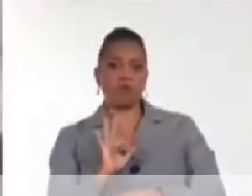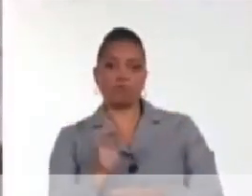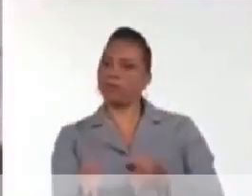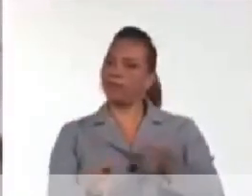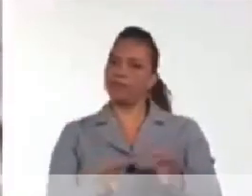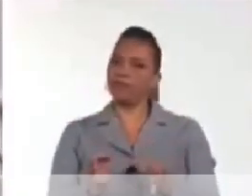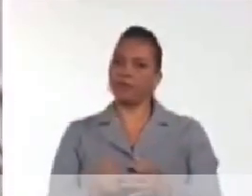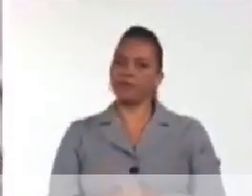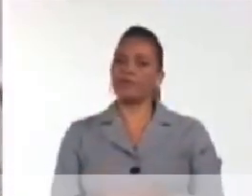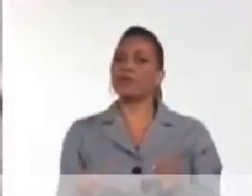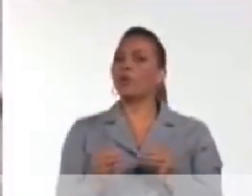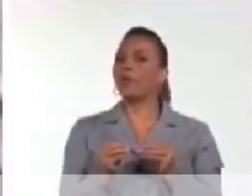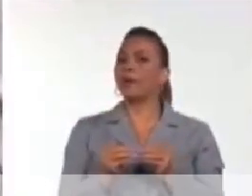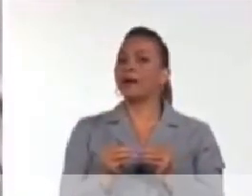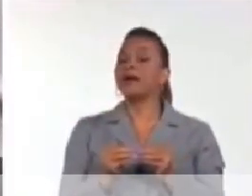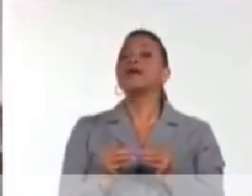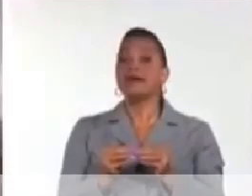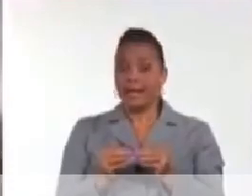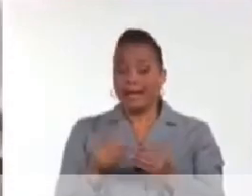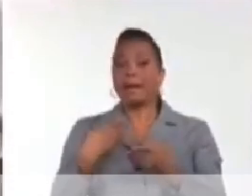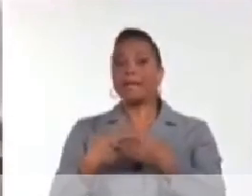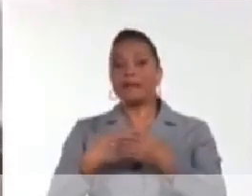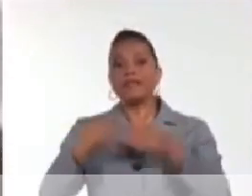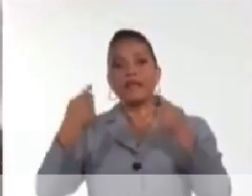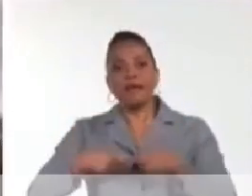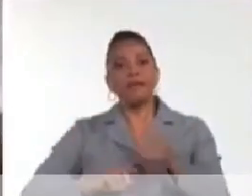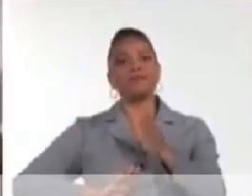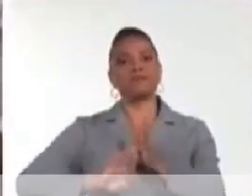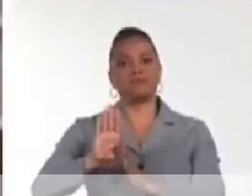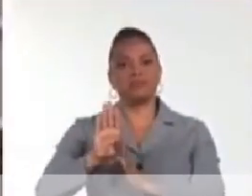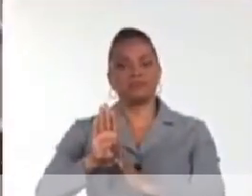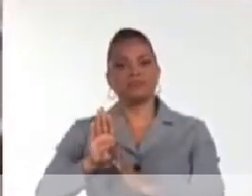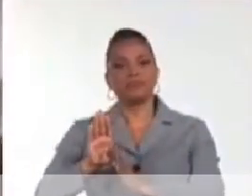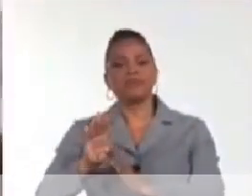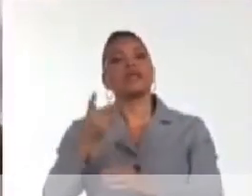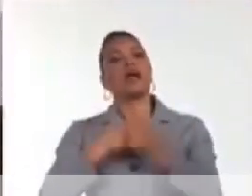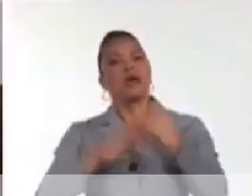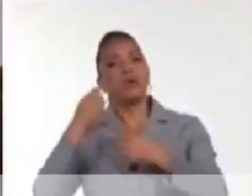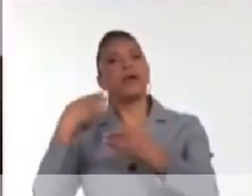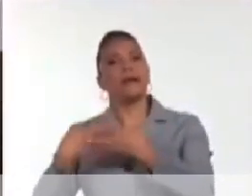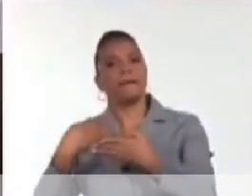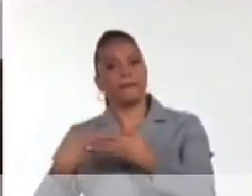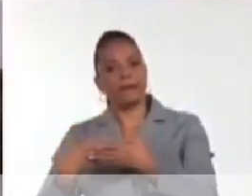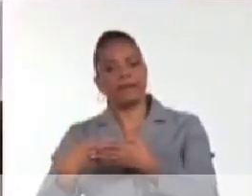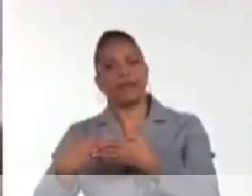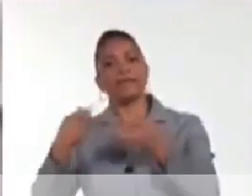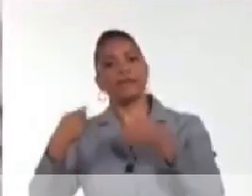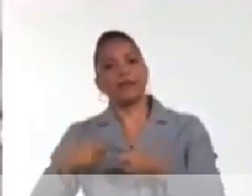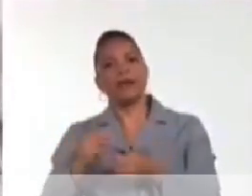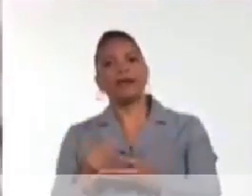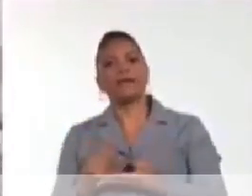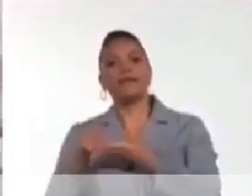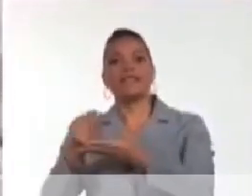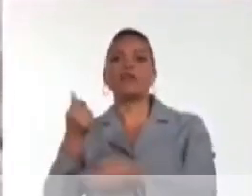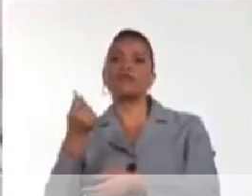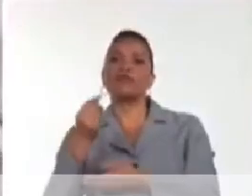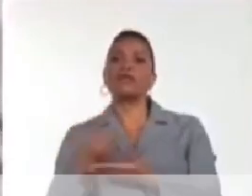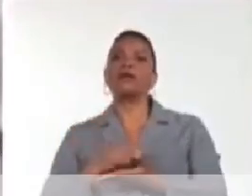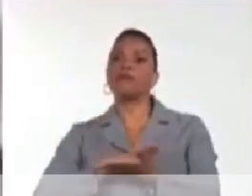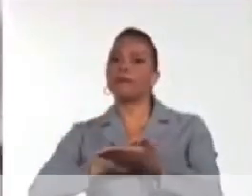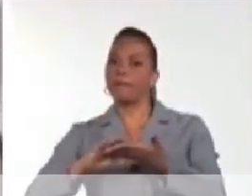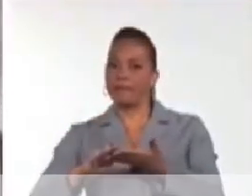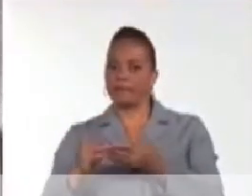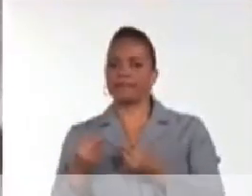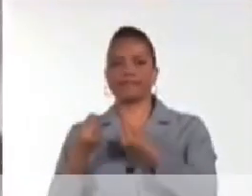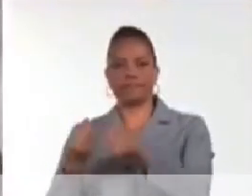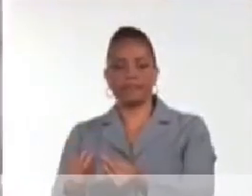el ordenamiento se concibieron algunas empresas que había que darle subsidio, porque se concibieron así. Y